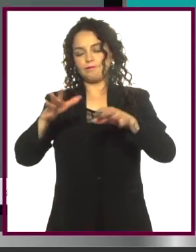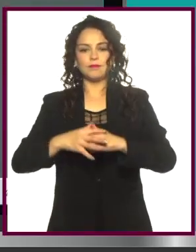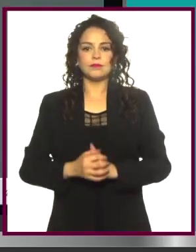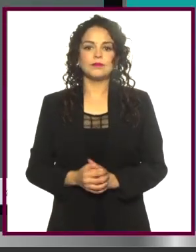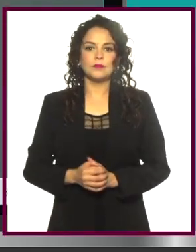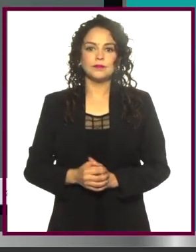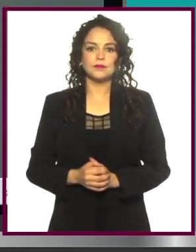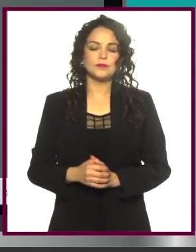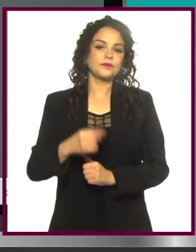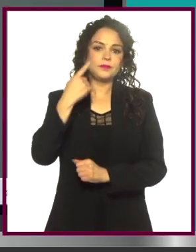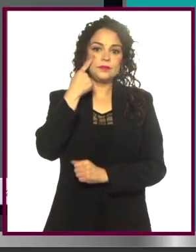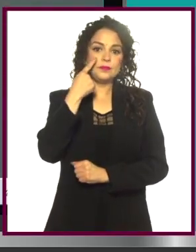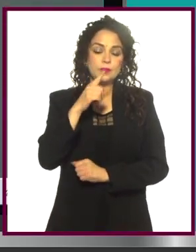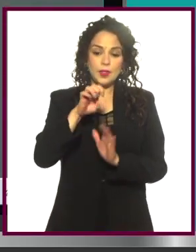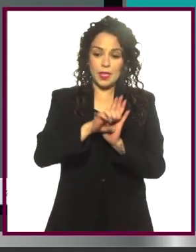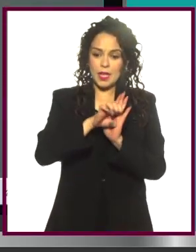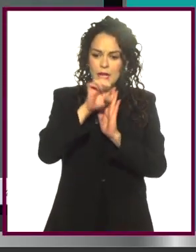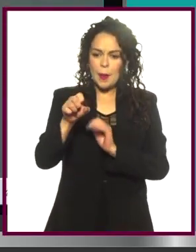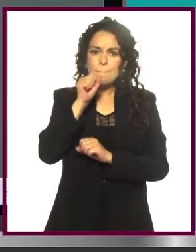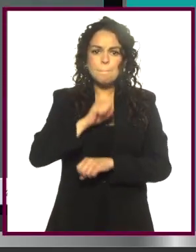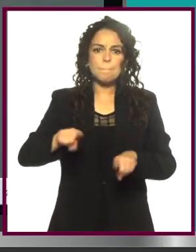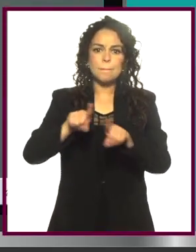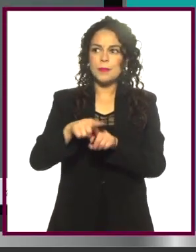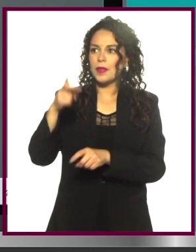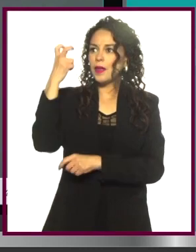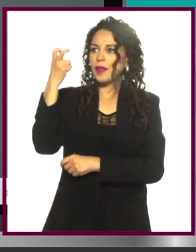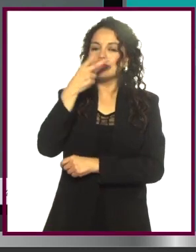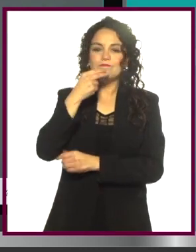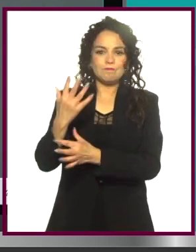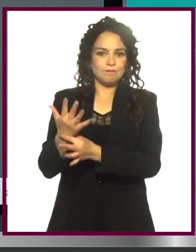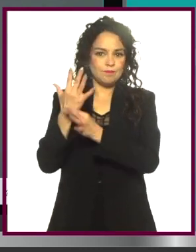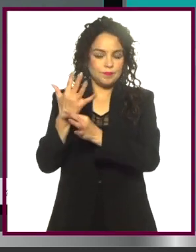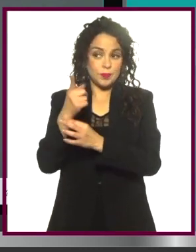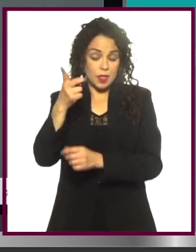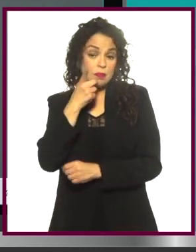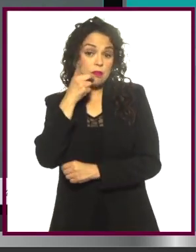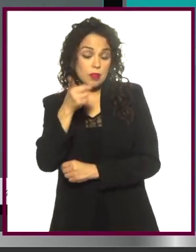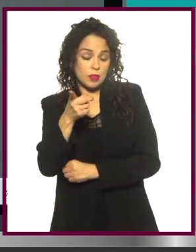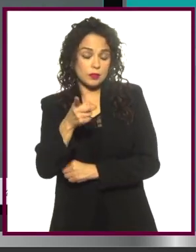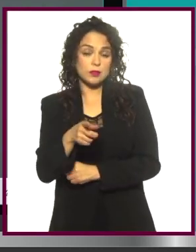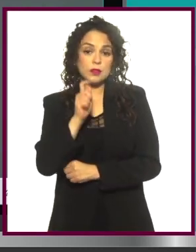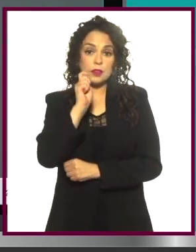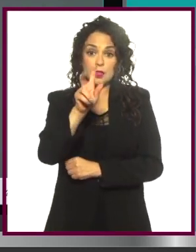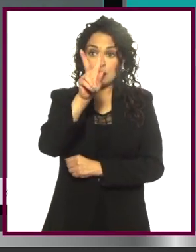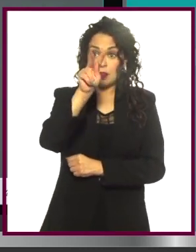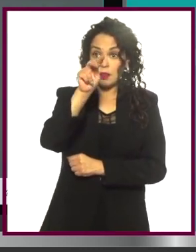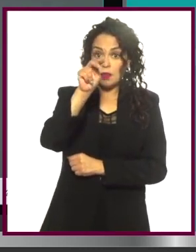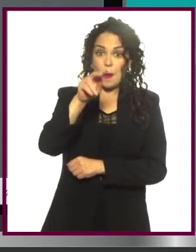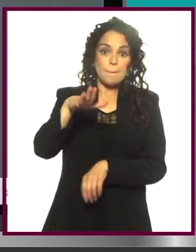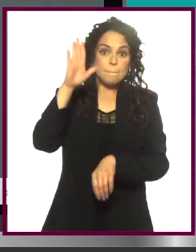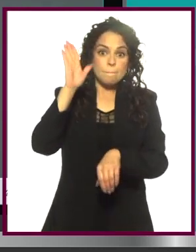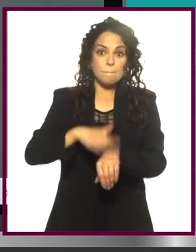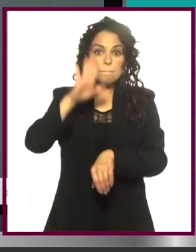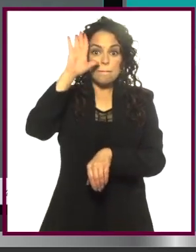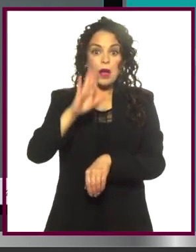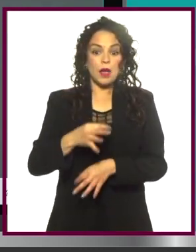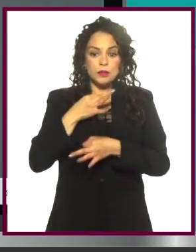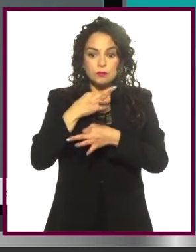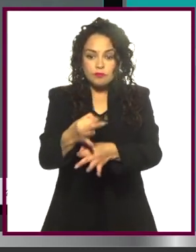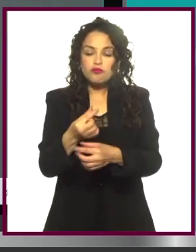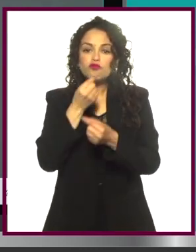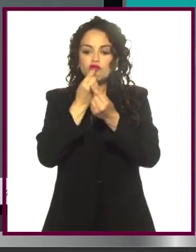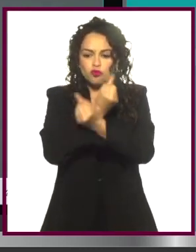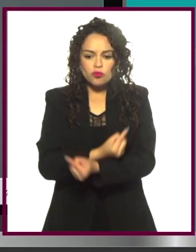Sí, cómo no, podríamos tomar el mismo ejemplo que tomaba McLuhan. Por ejemplo, él decía que el impacto de la televisión sobre